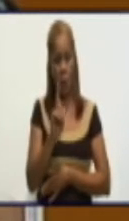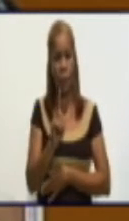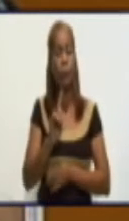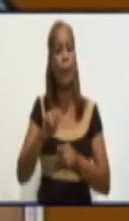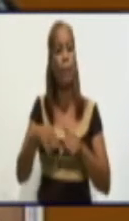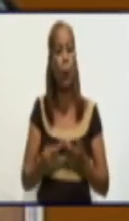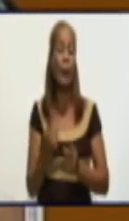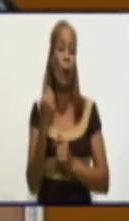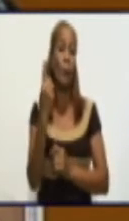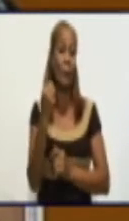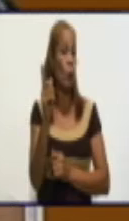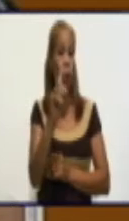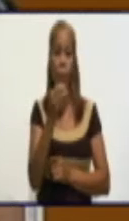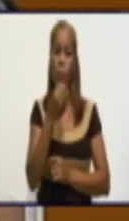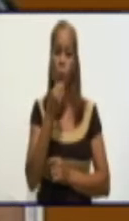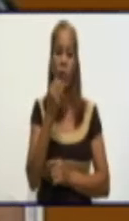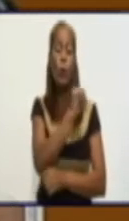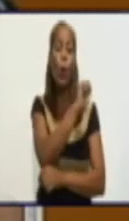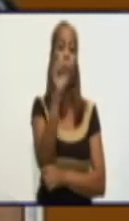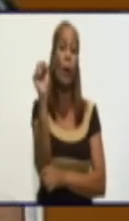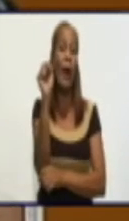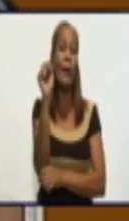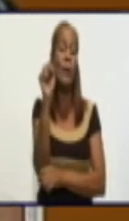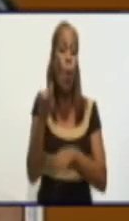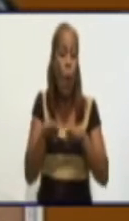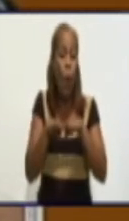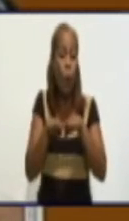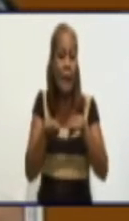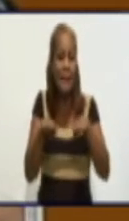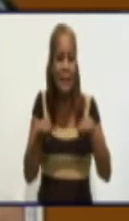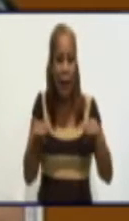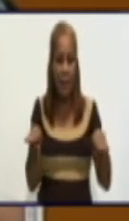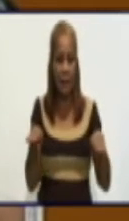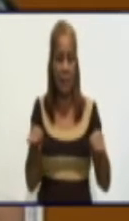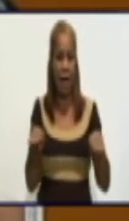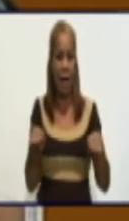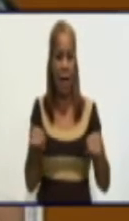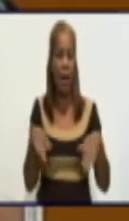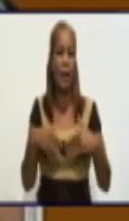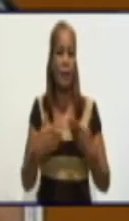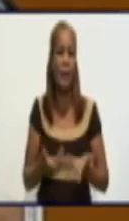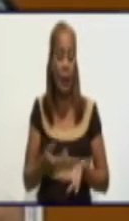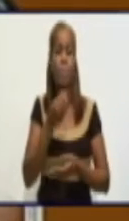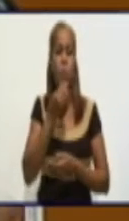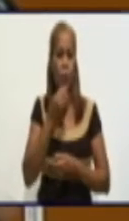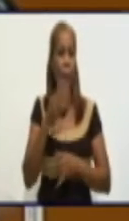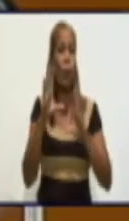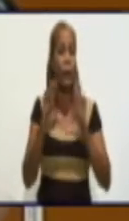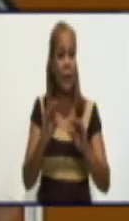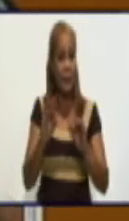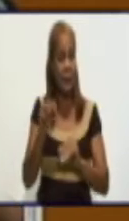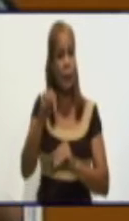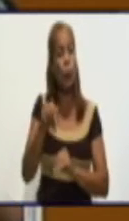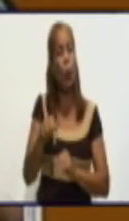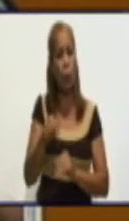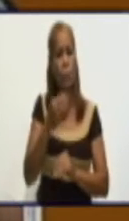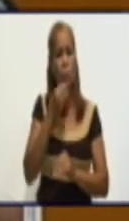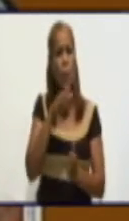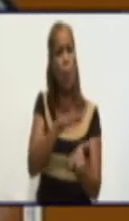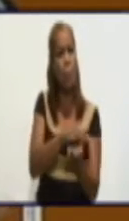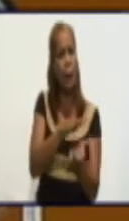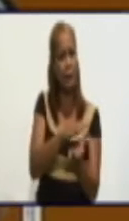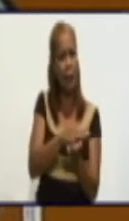primero es que no hemos logrado un equilibrio es decir que hemos logrado una estabilidad que podamos decir que hoy nos vamos a mantener en una meseta